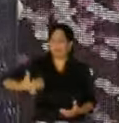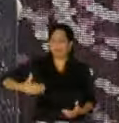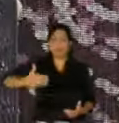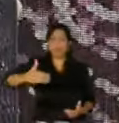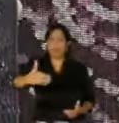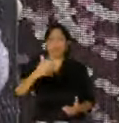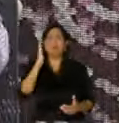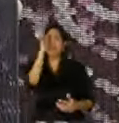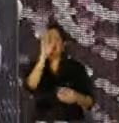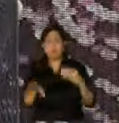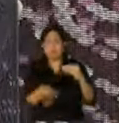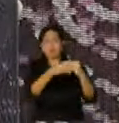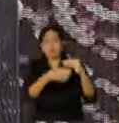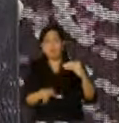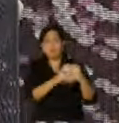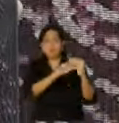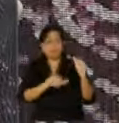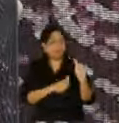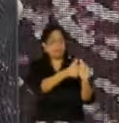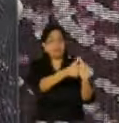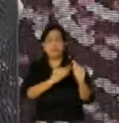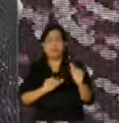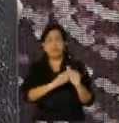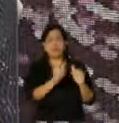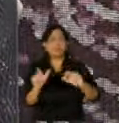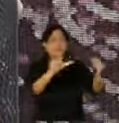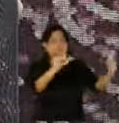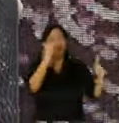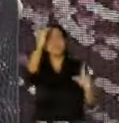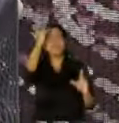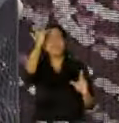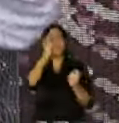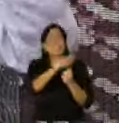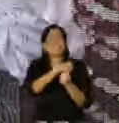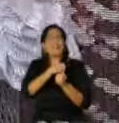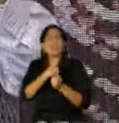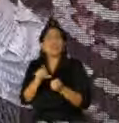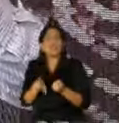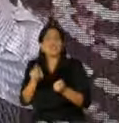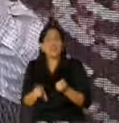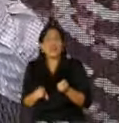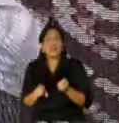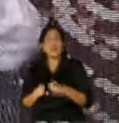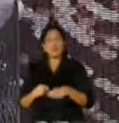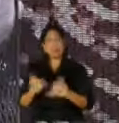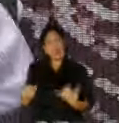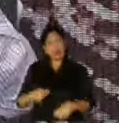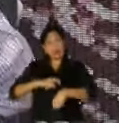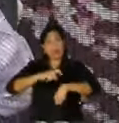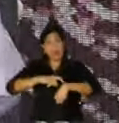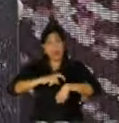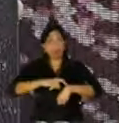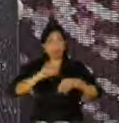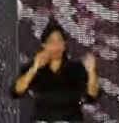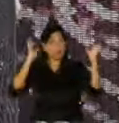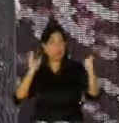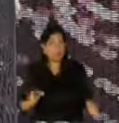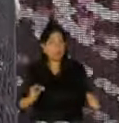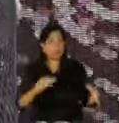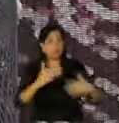estar actualizándolo en términos de tener exactamente lo que necesitamos para en el momento crítico que estamos poder tomar